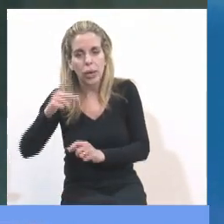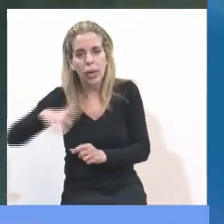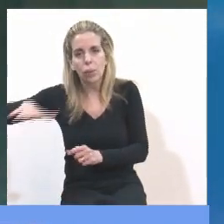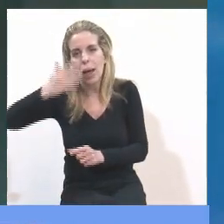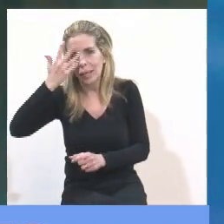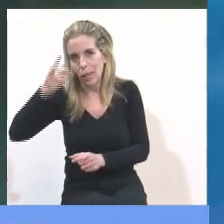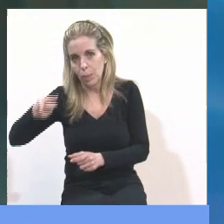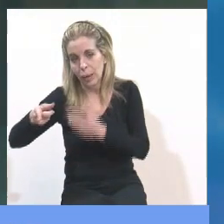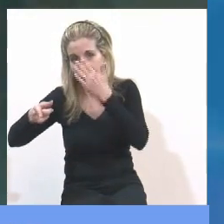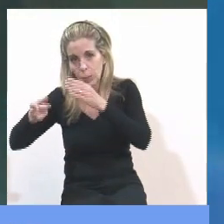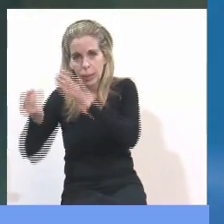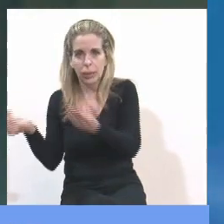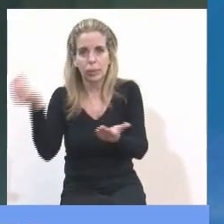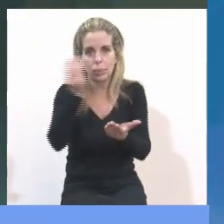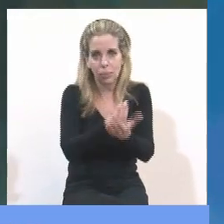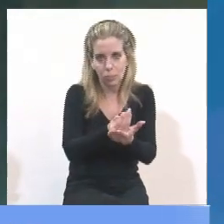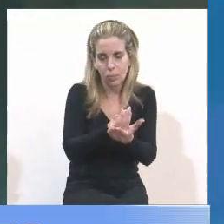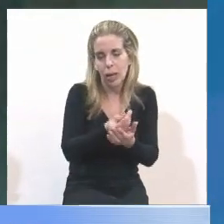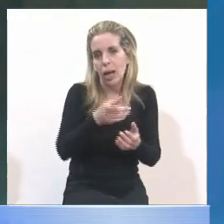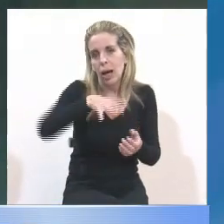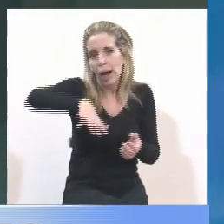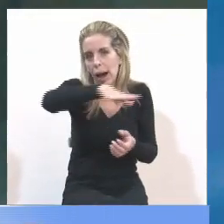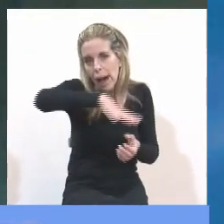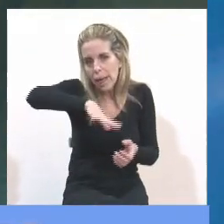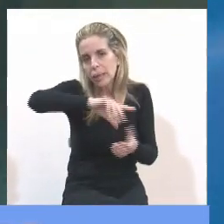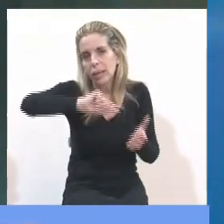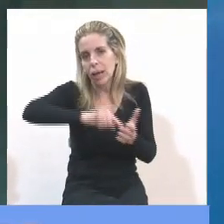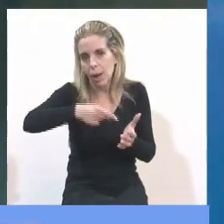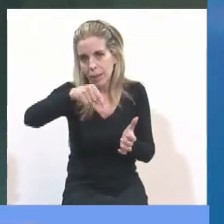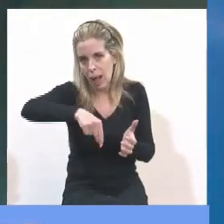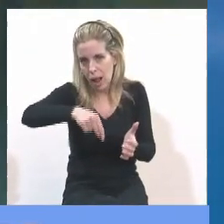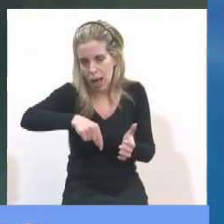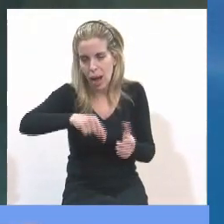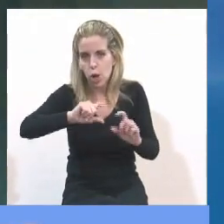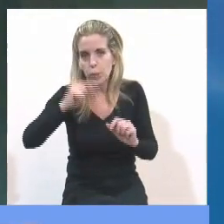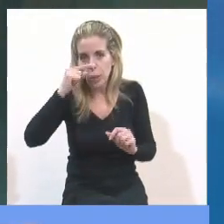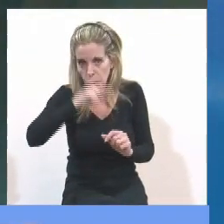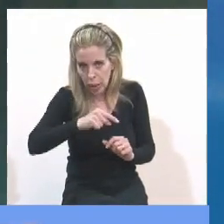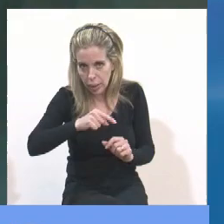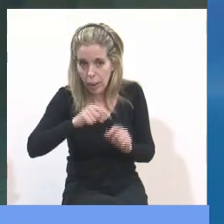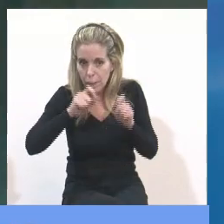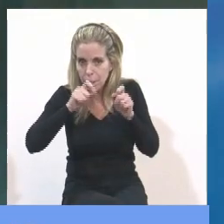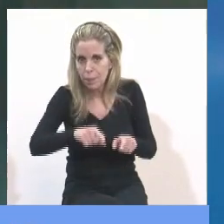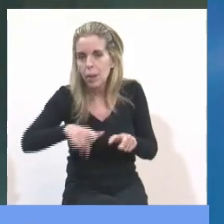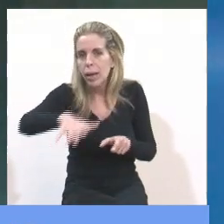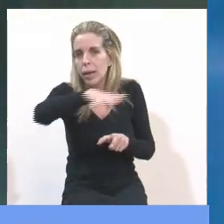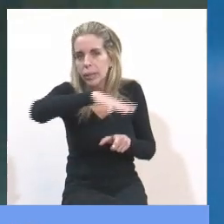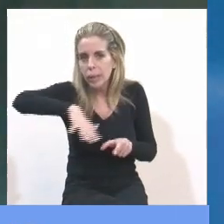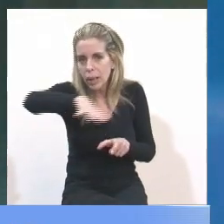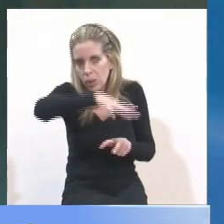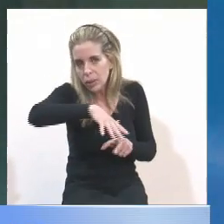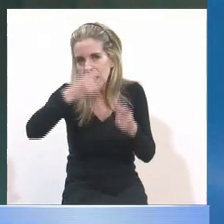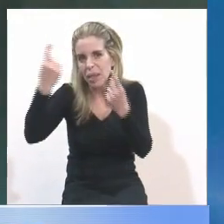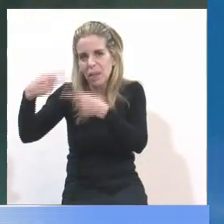y su posterior traslado al Tribunal Oral en lo Criminal Federal número 7 de Capital Federal, perteneciente a una jurisdicción